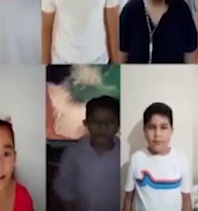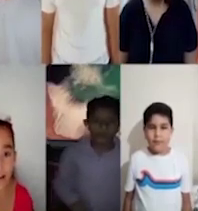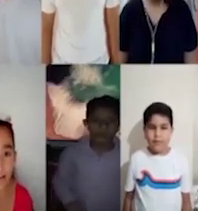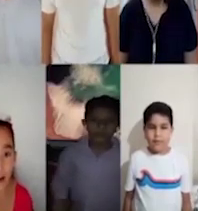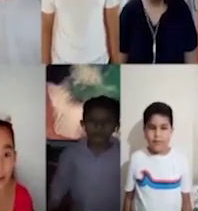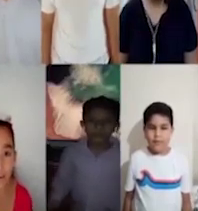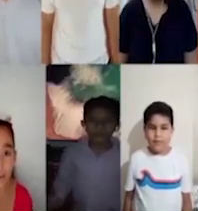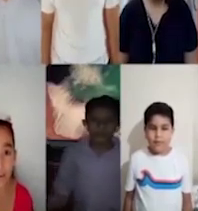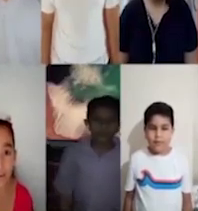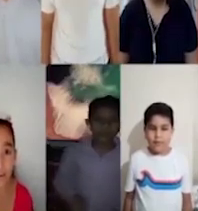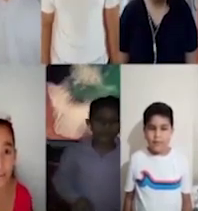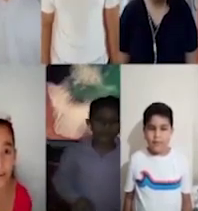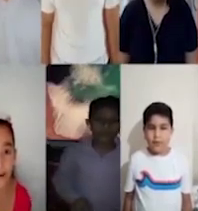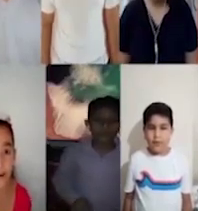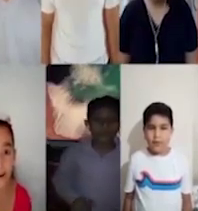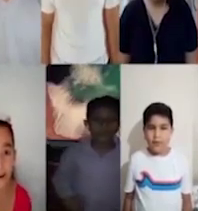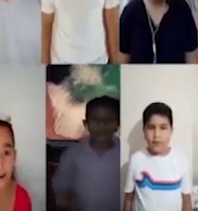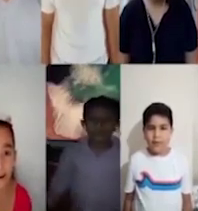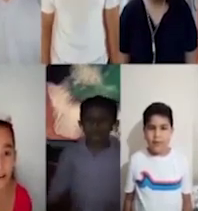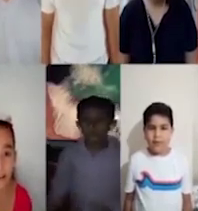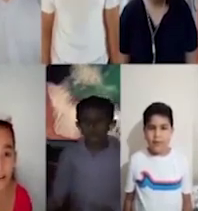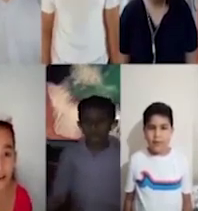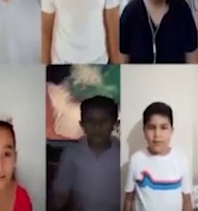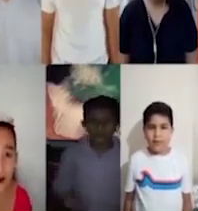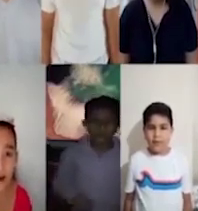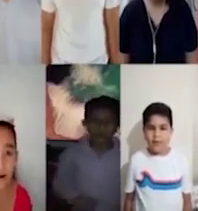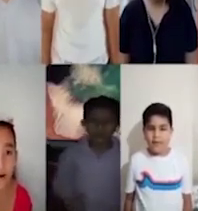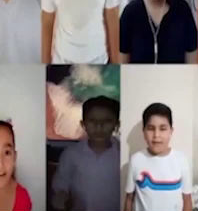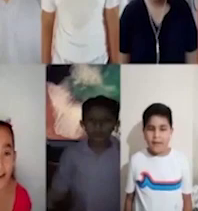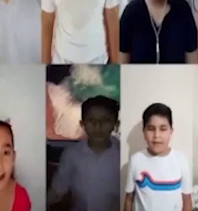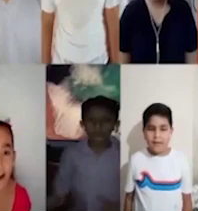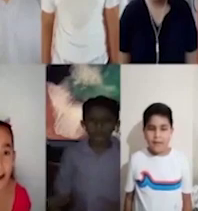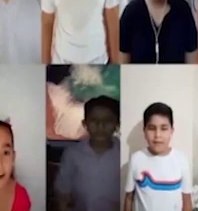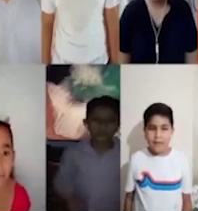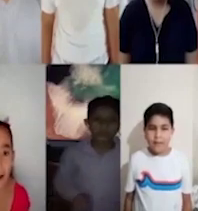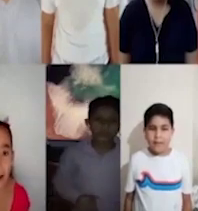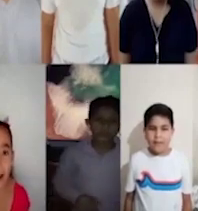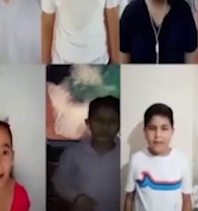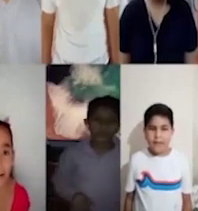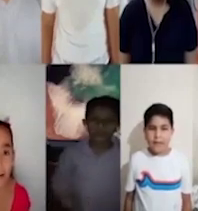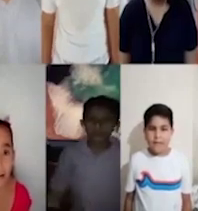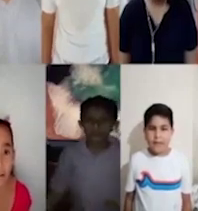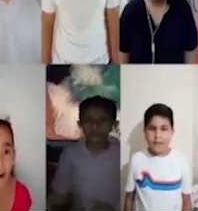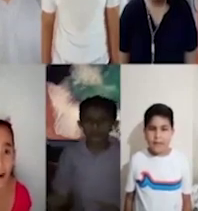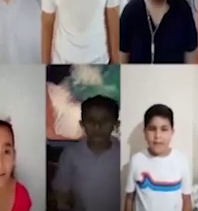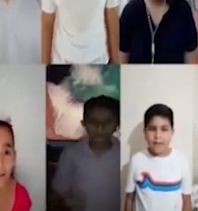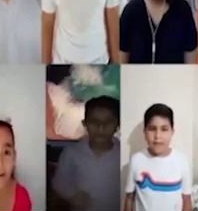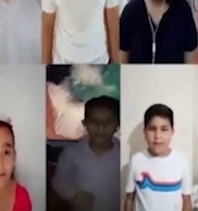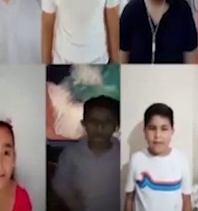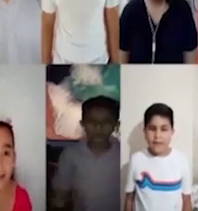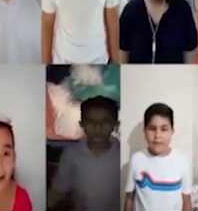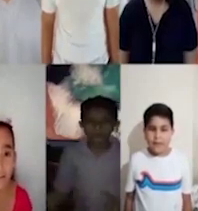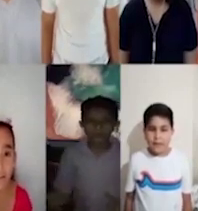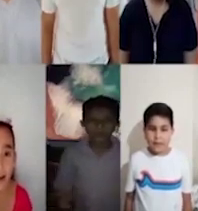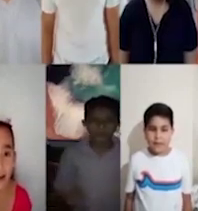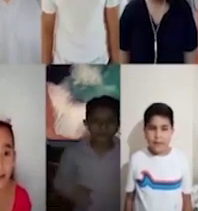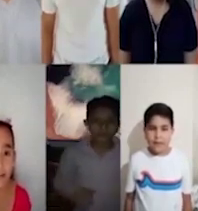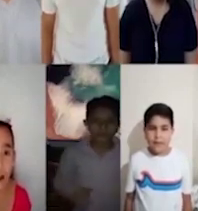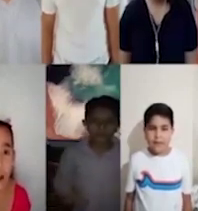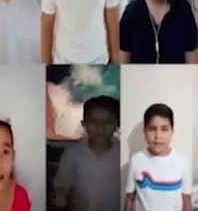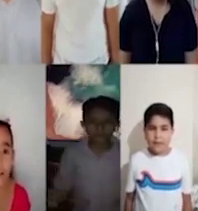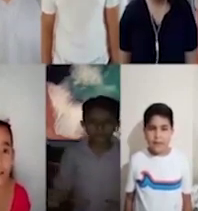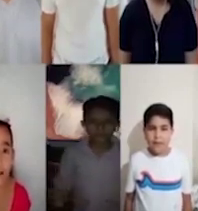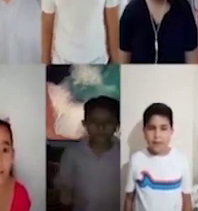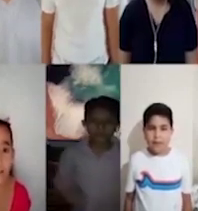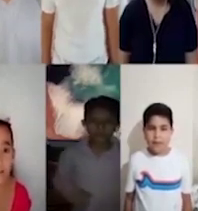La negrita cucurumbe se fue a bañar al mar para ver si las